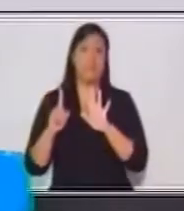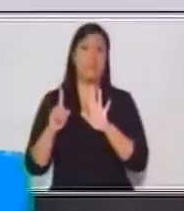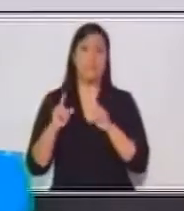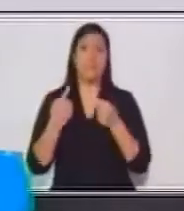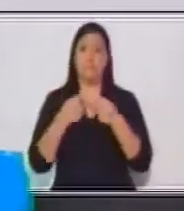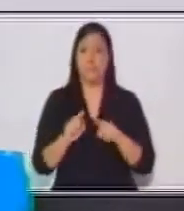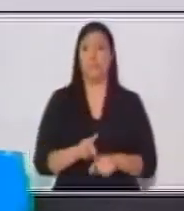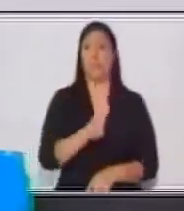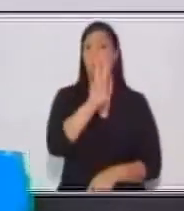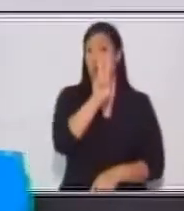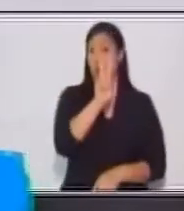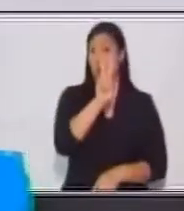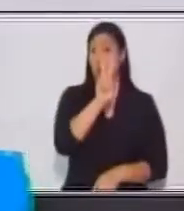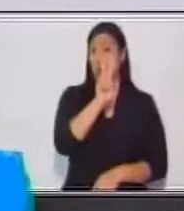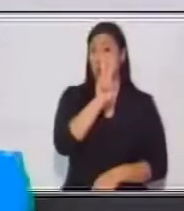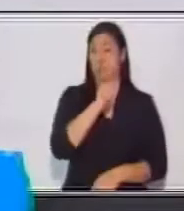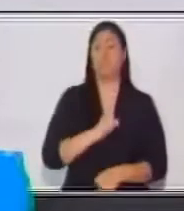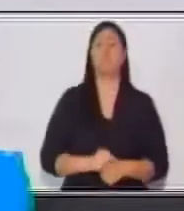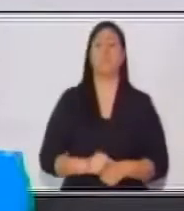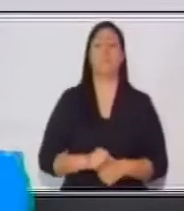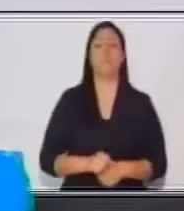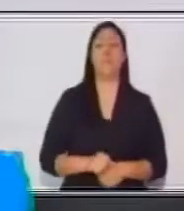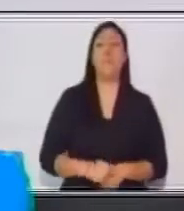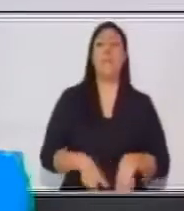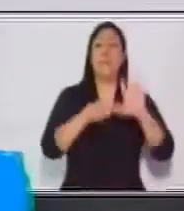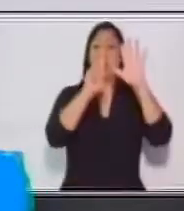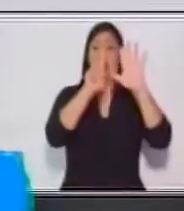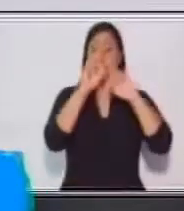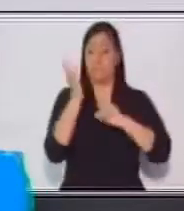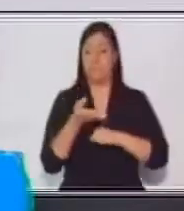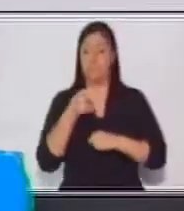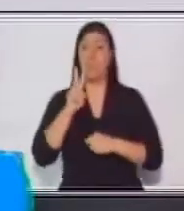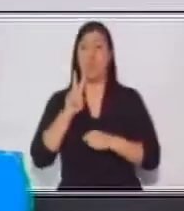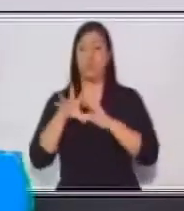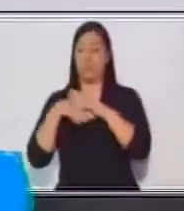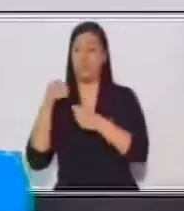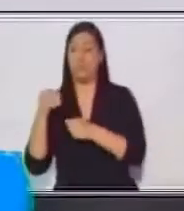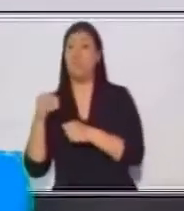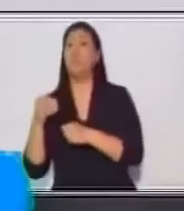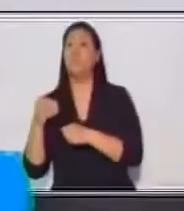Para 2, 6 dividido 2 es